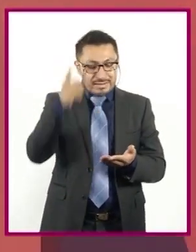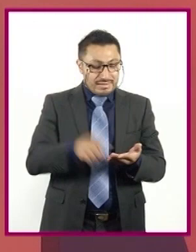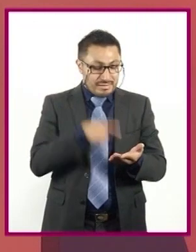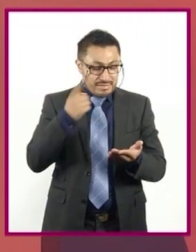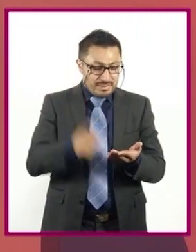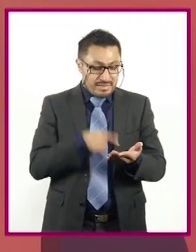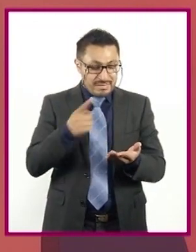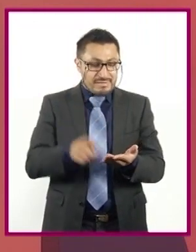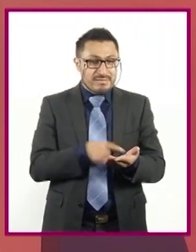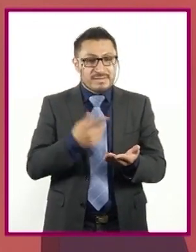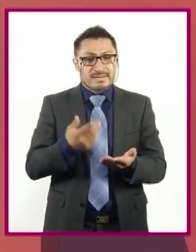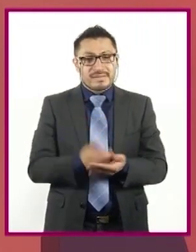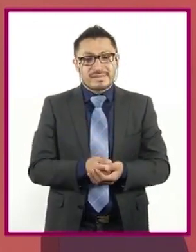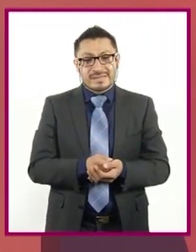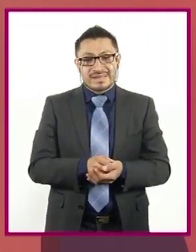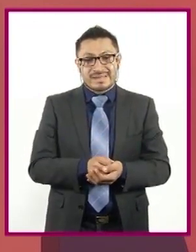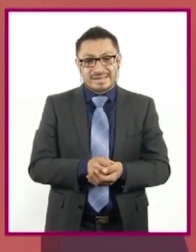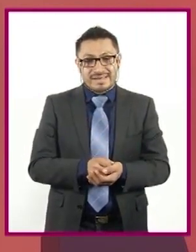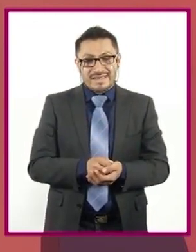libro.